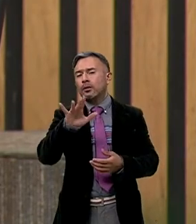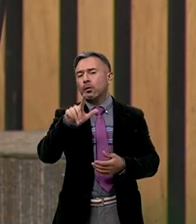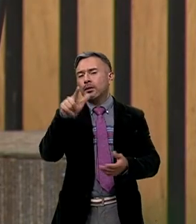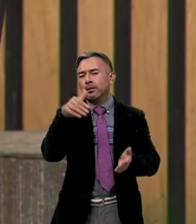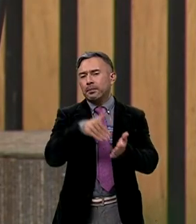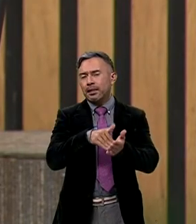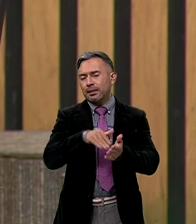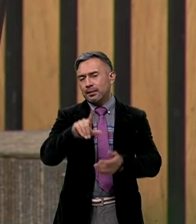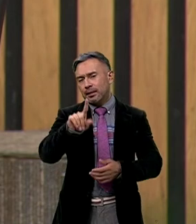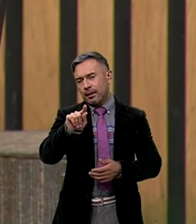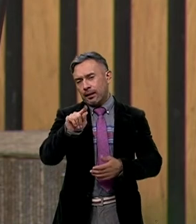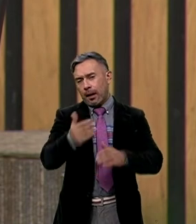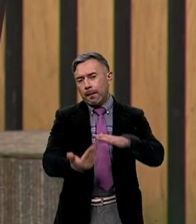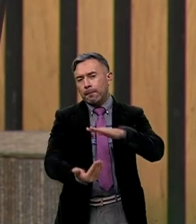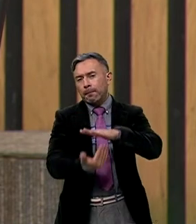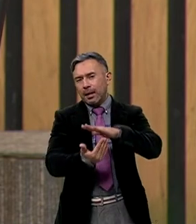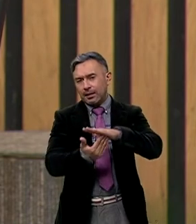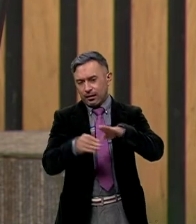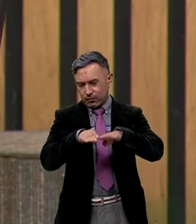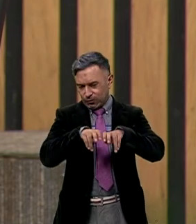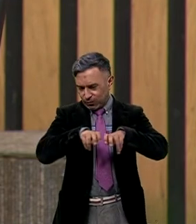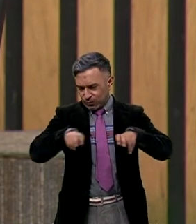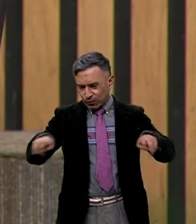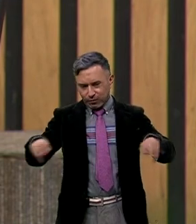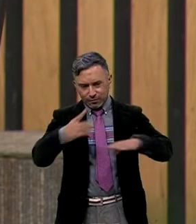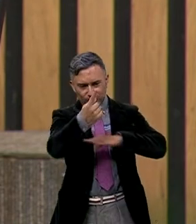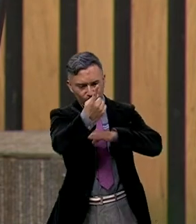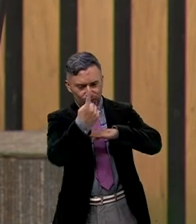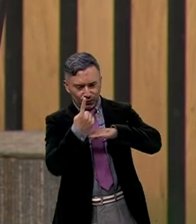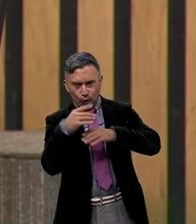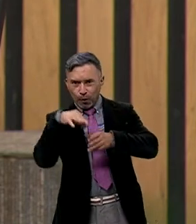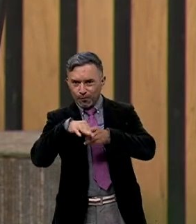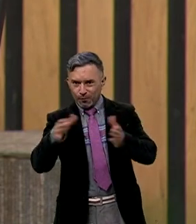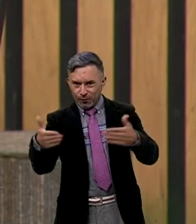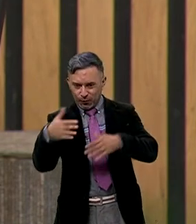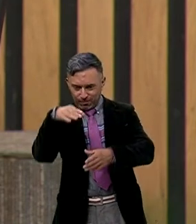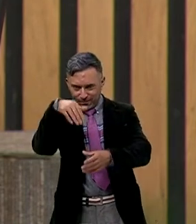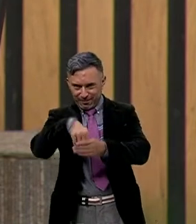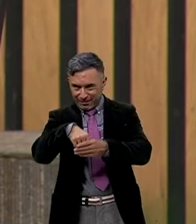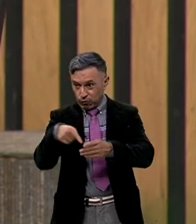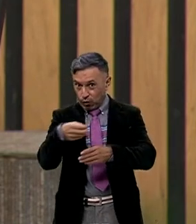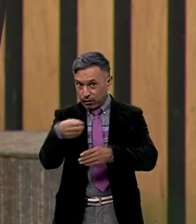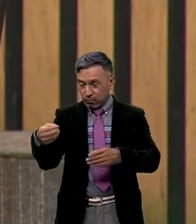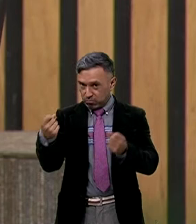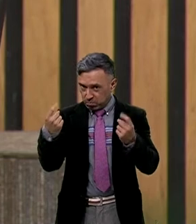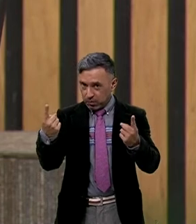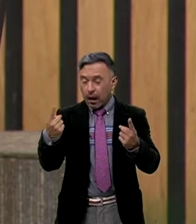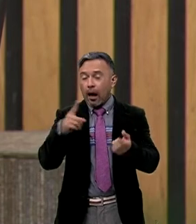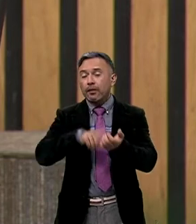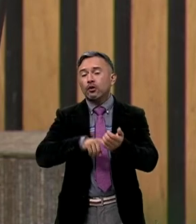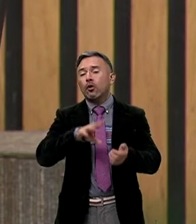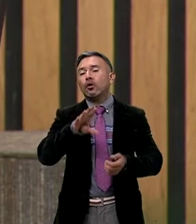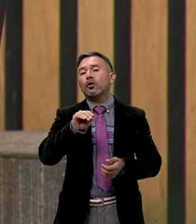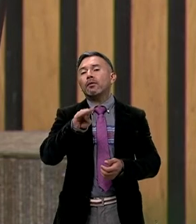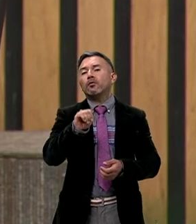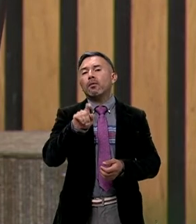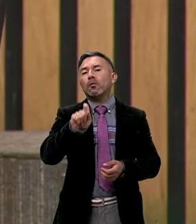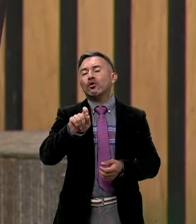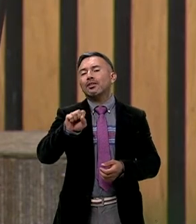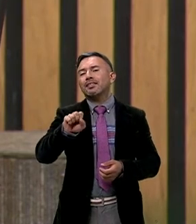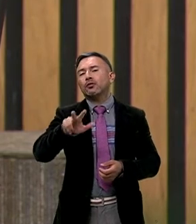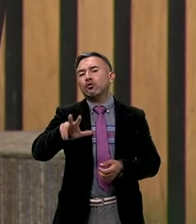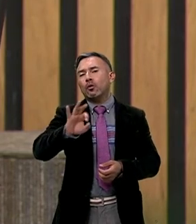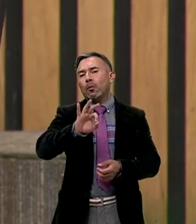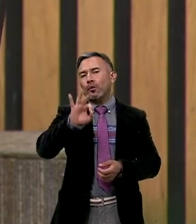mesas receptoras de opinión lo que significa el 99 puntos 68 por ciento del